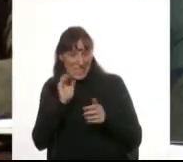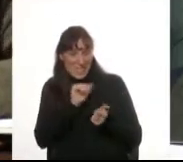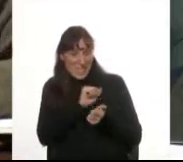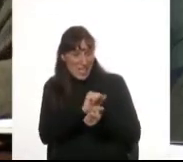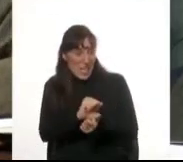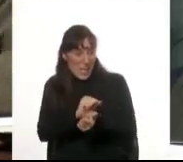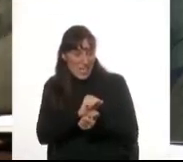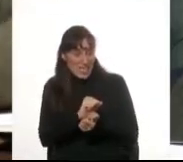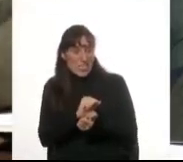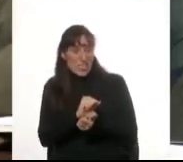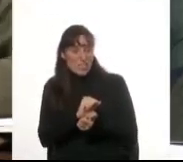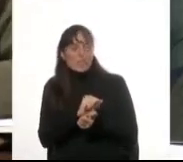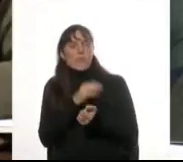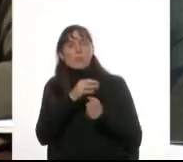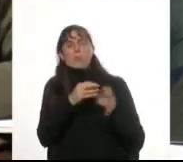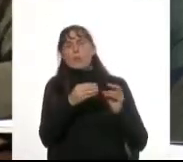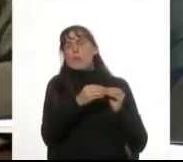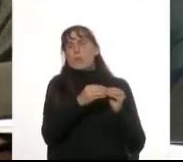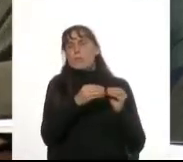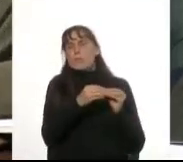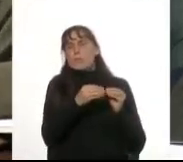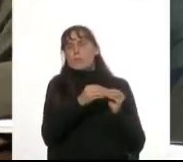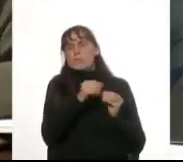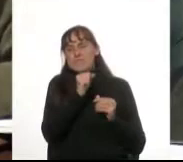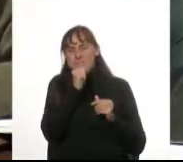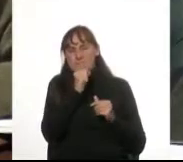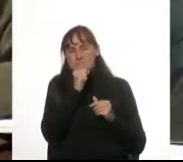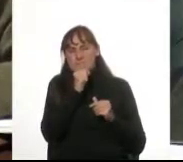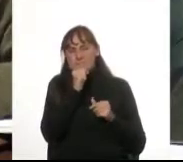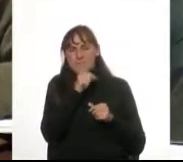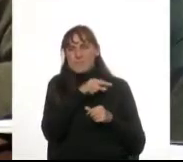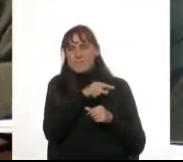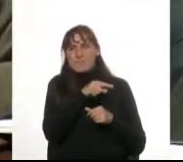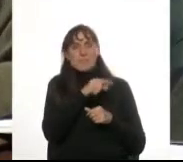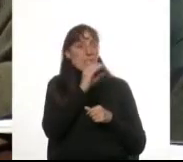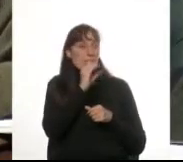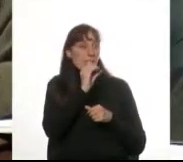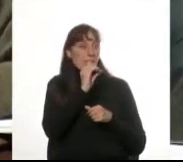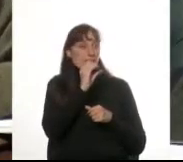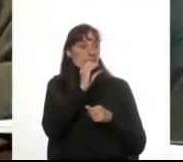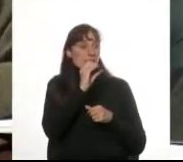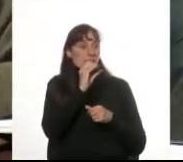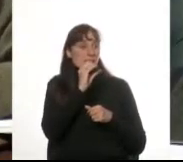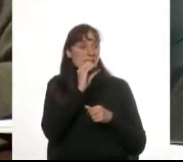por iniciativa de nuestro viejo compañero, el viejo Sendic,